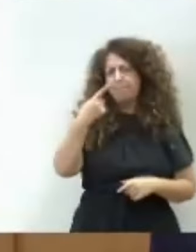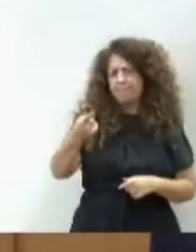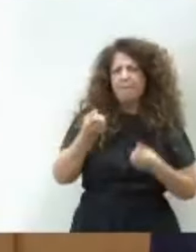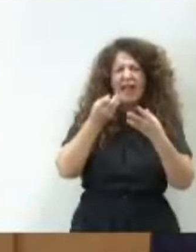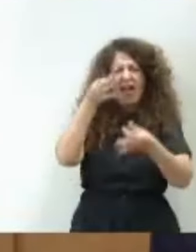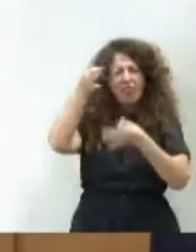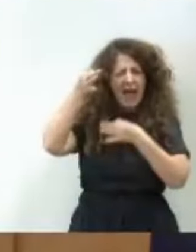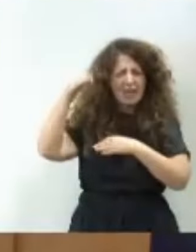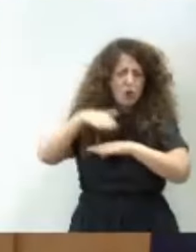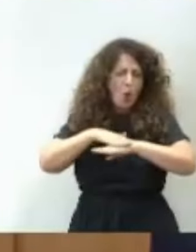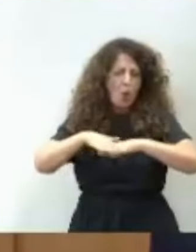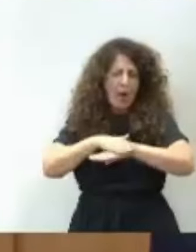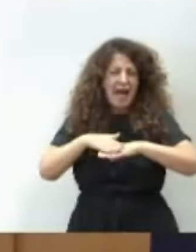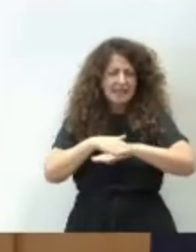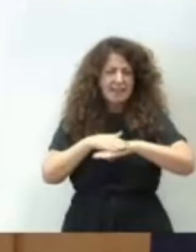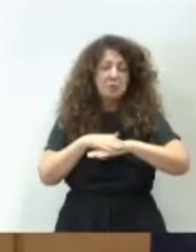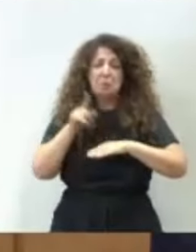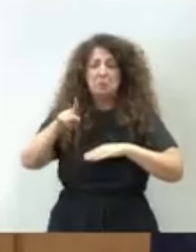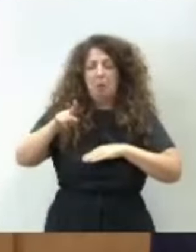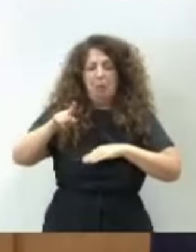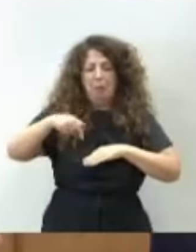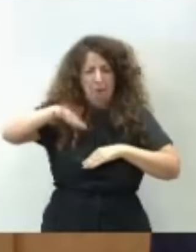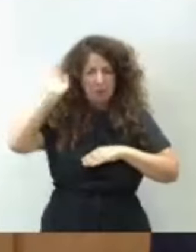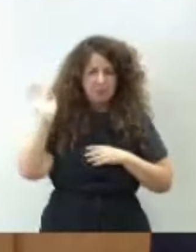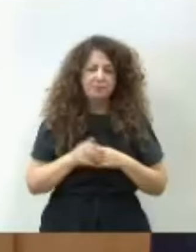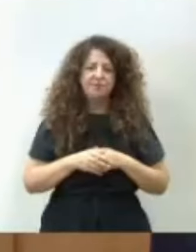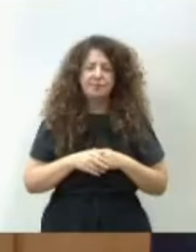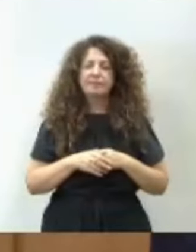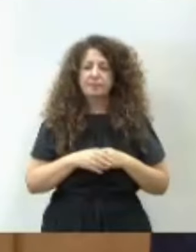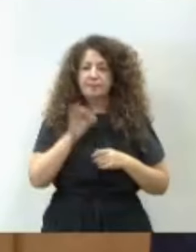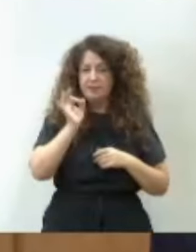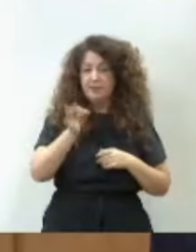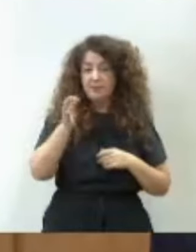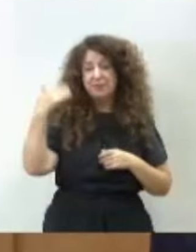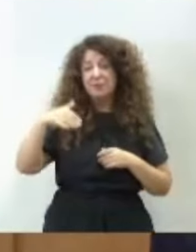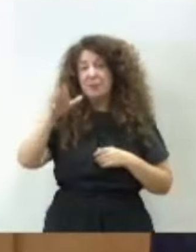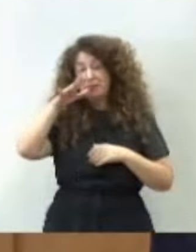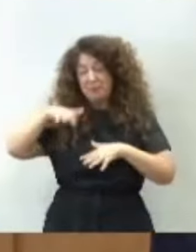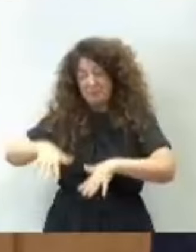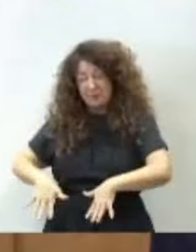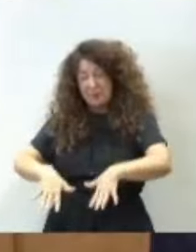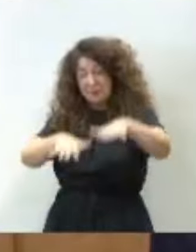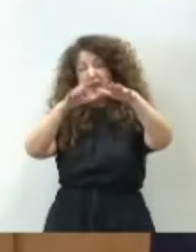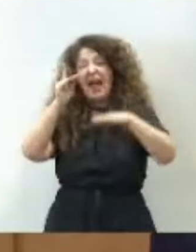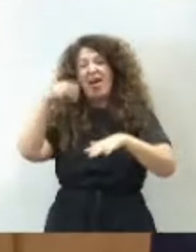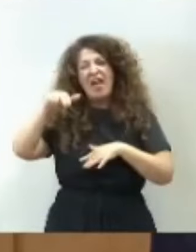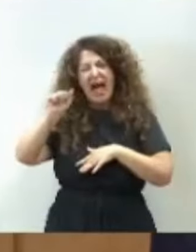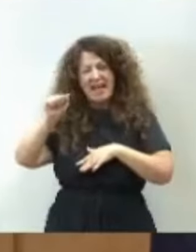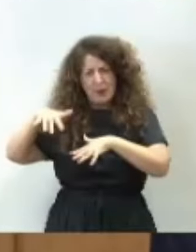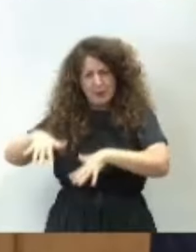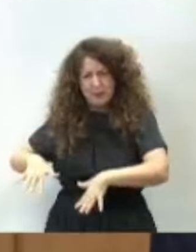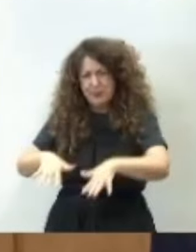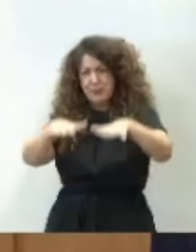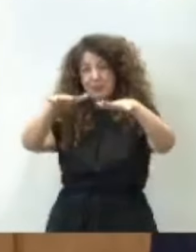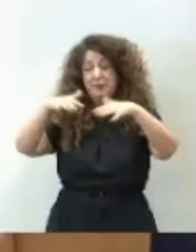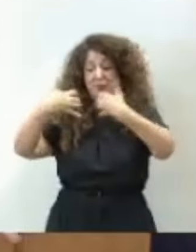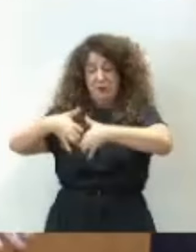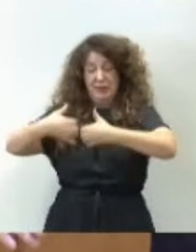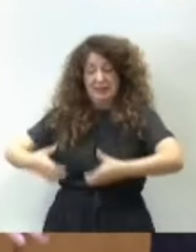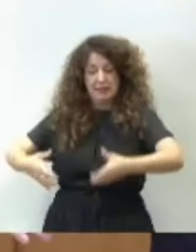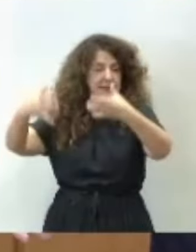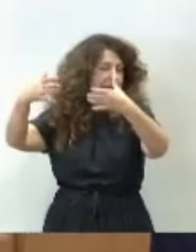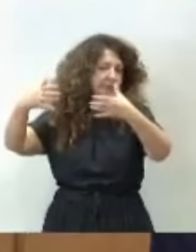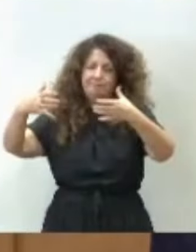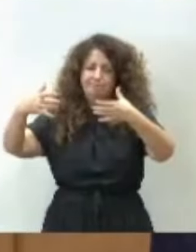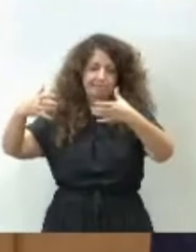datos básicos que usted ha pasado por alto. En efecto, una dana se llevó por delante esa desaladora y la dejó sin posibilidad